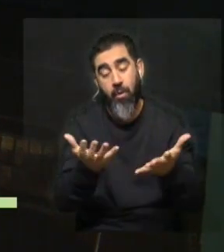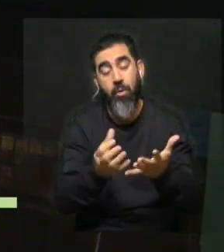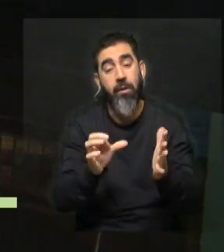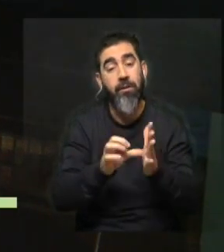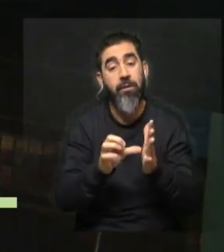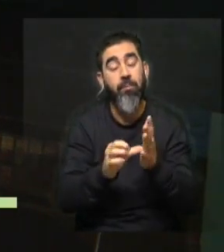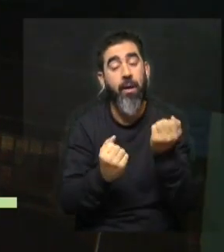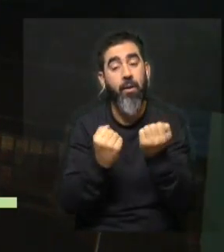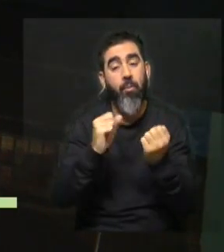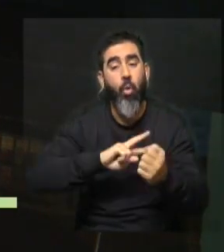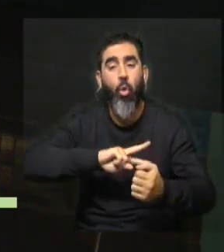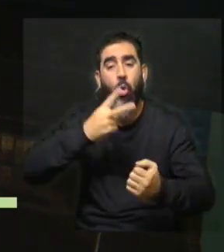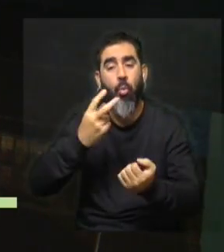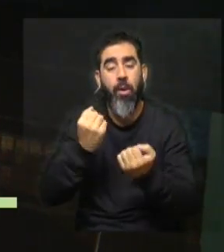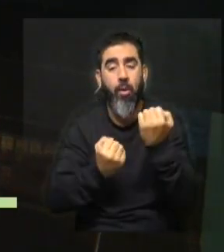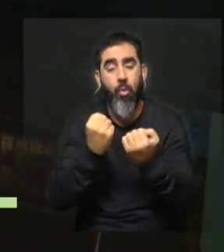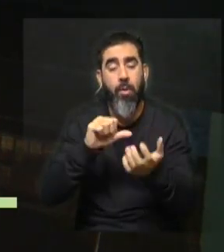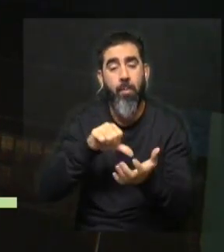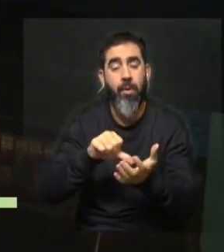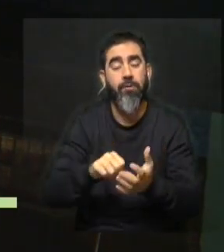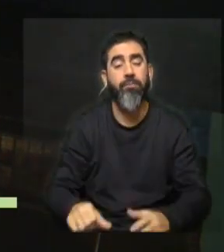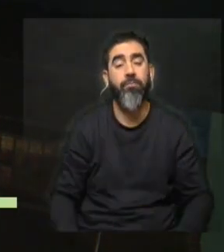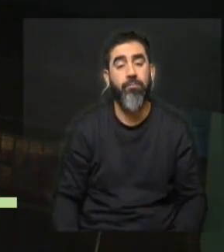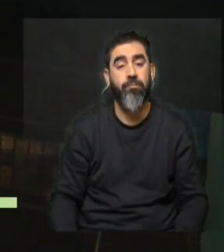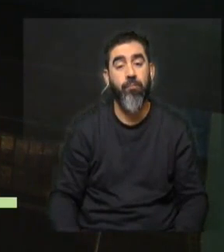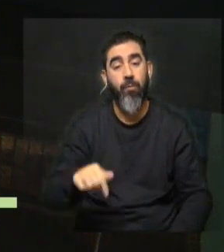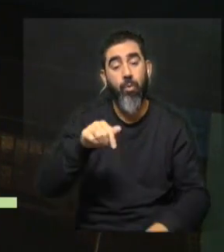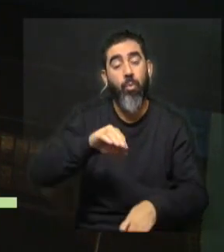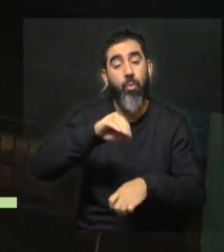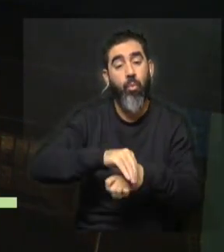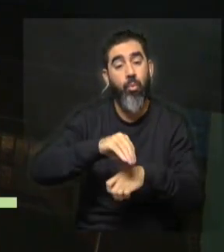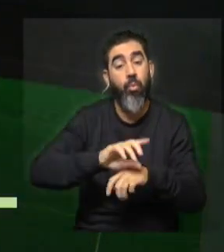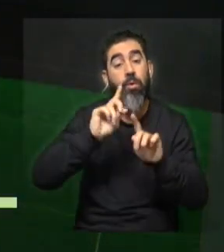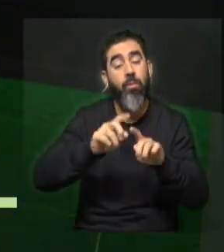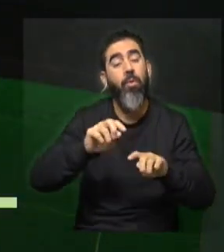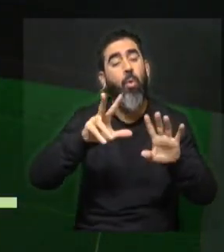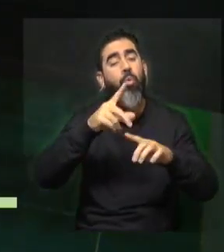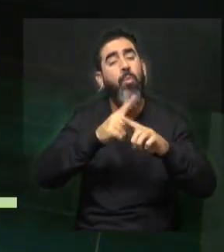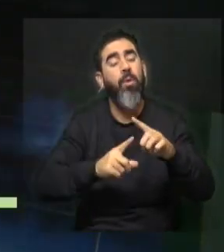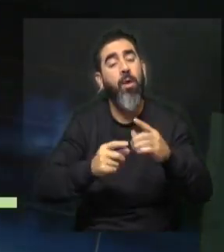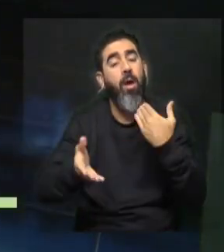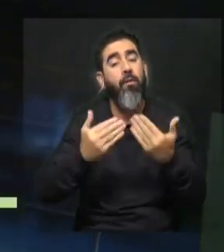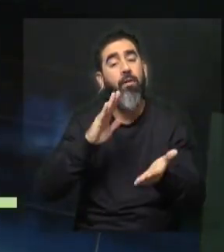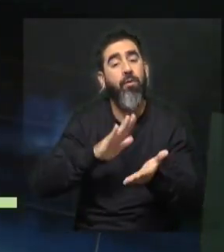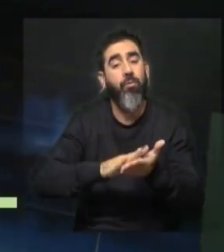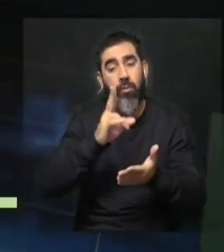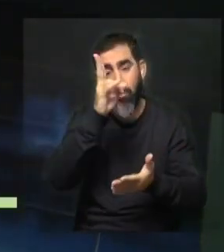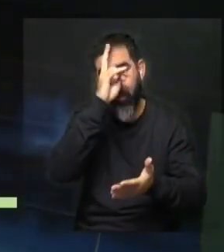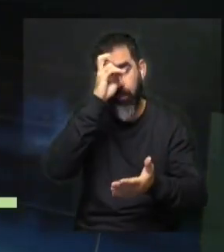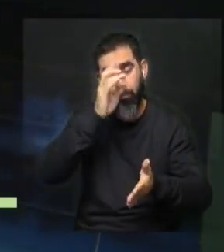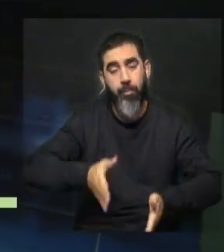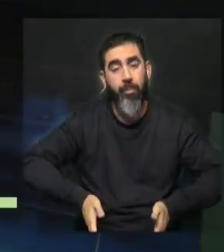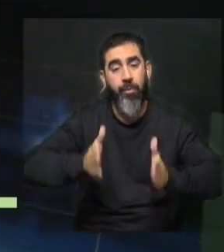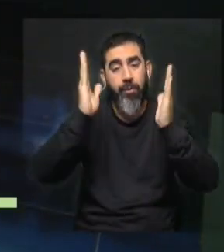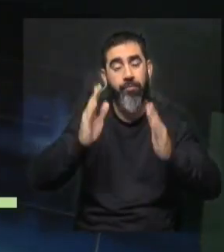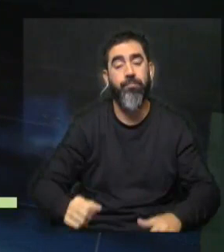más del doble que la economía del país y vamos a tener columna cultural pero también después de ocho y media vamos a estar hablando del hospital de clínicas entre